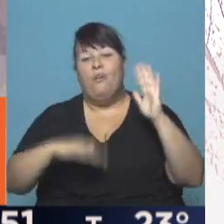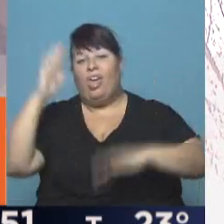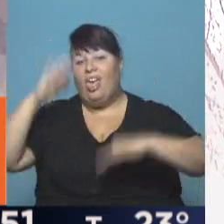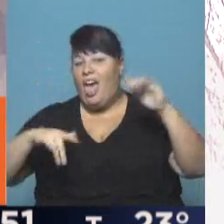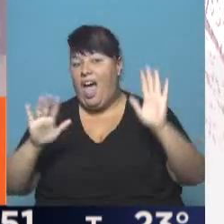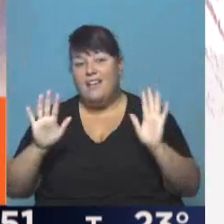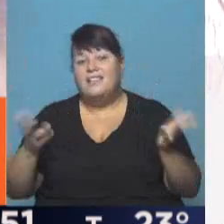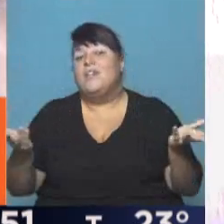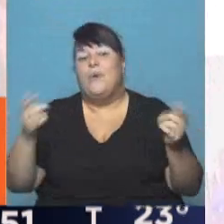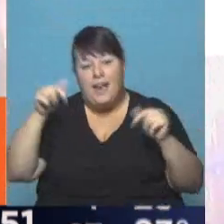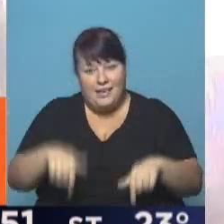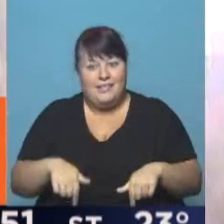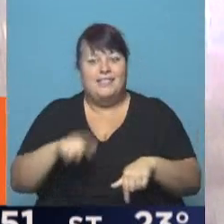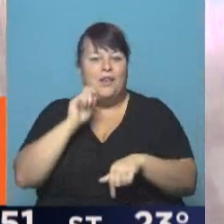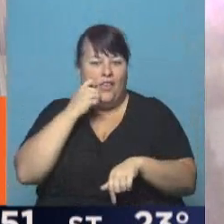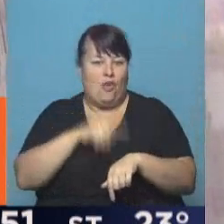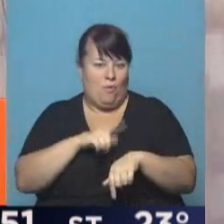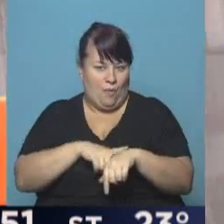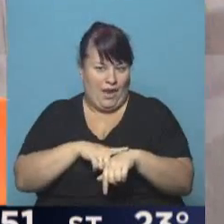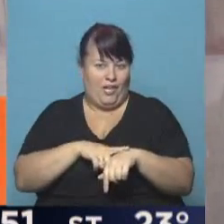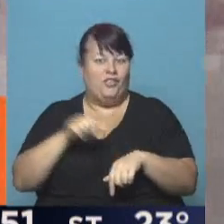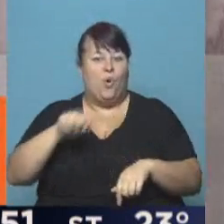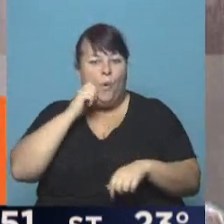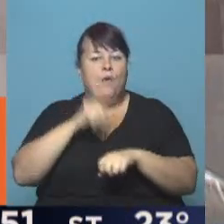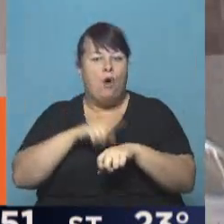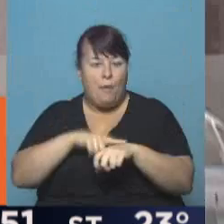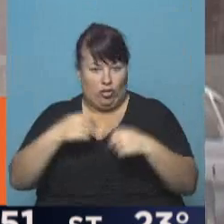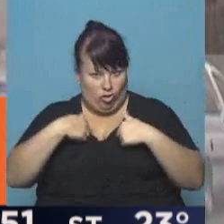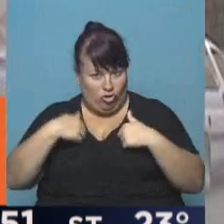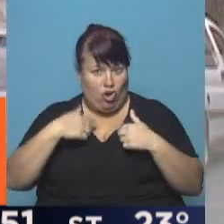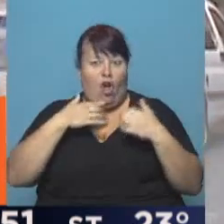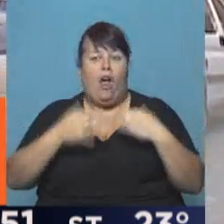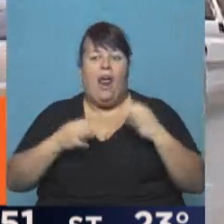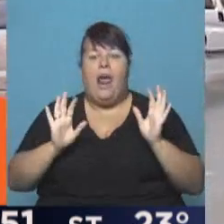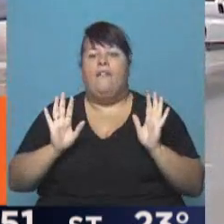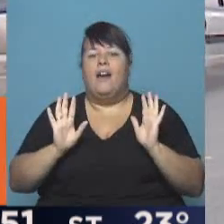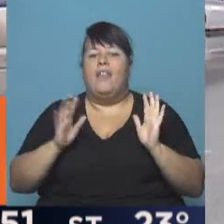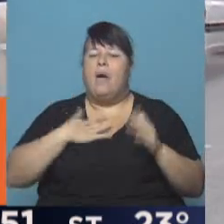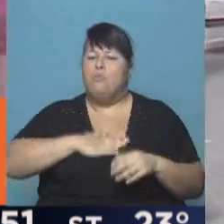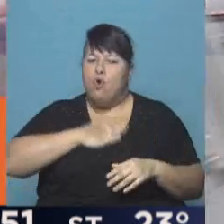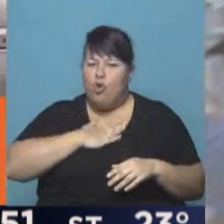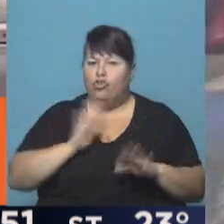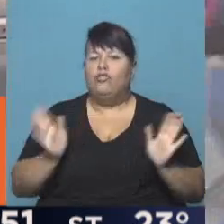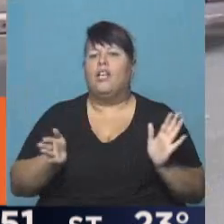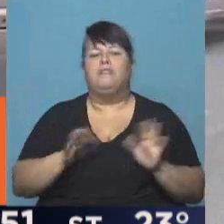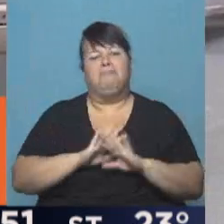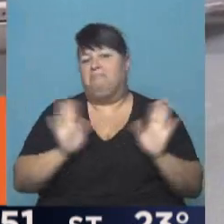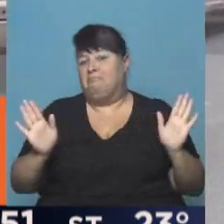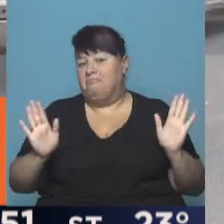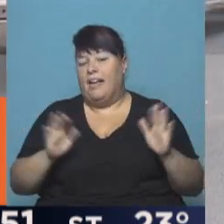momentos y bueno, este es un buen momento. Estoy en un buen momento yo, la verdad que muy contento y